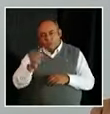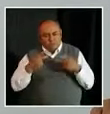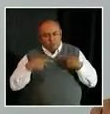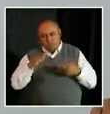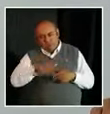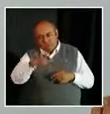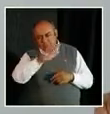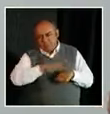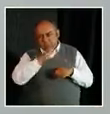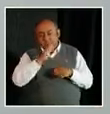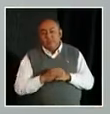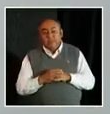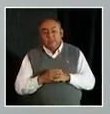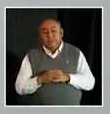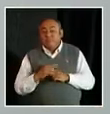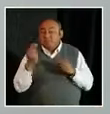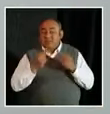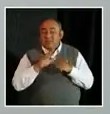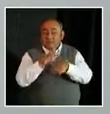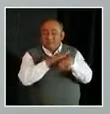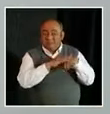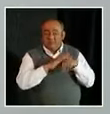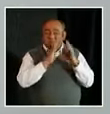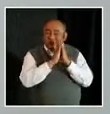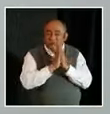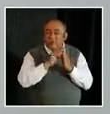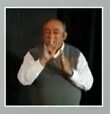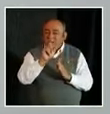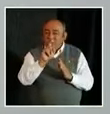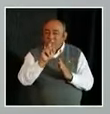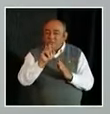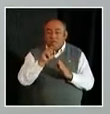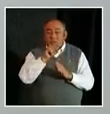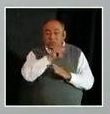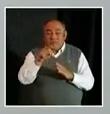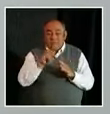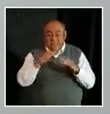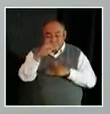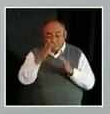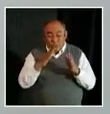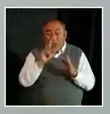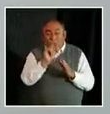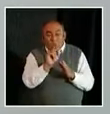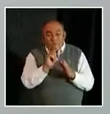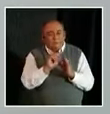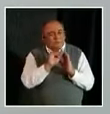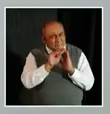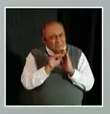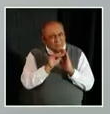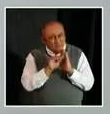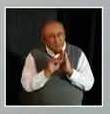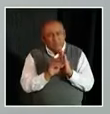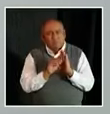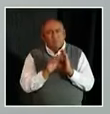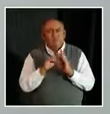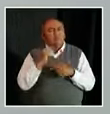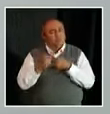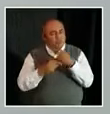invitación es a que reduzcan su consumo y verán que de una manera inmediata van a regresar a las tarifas